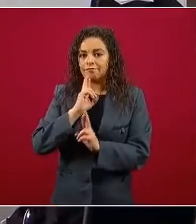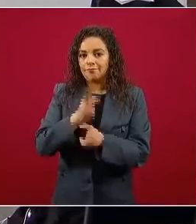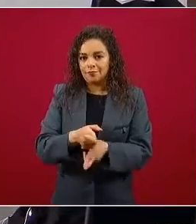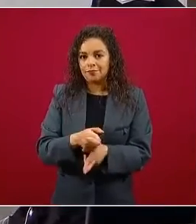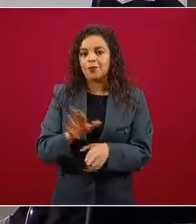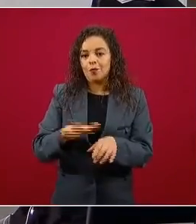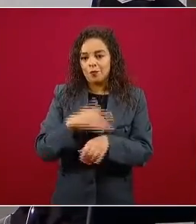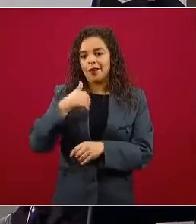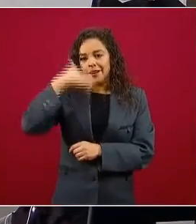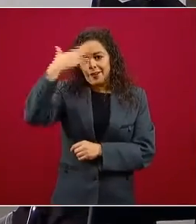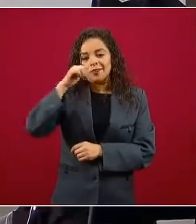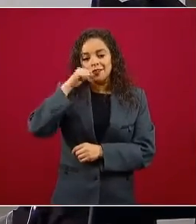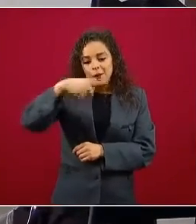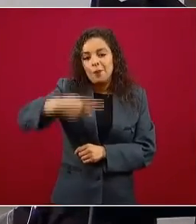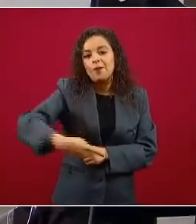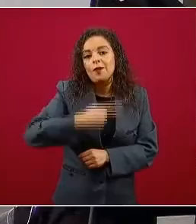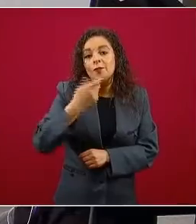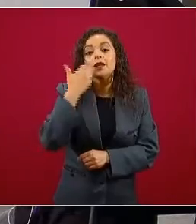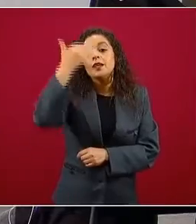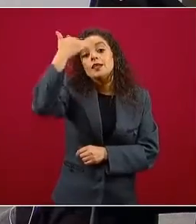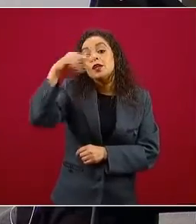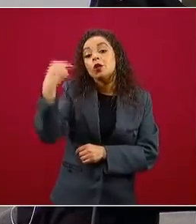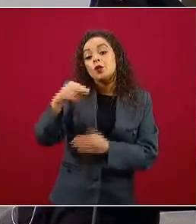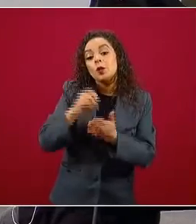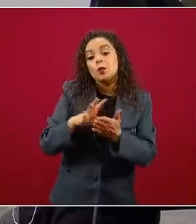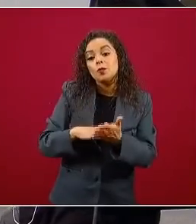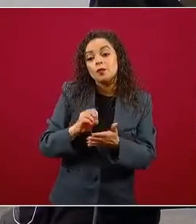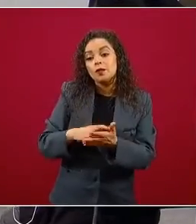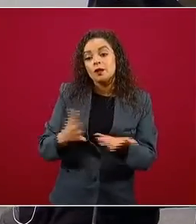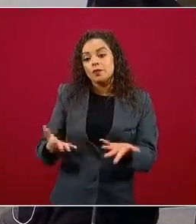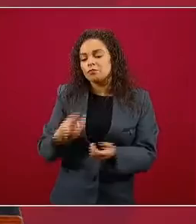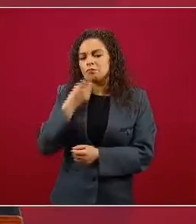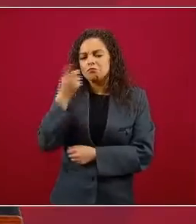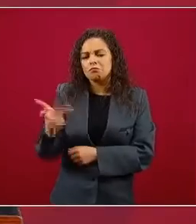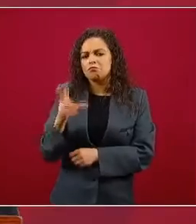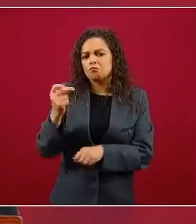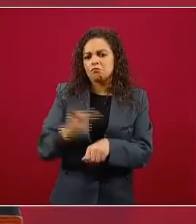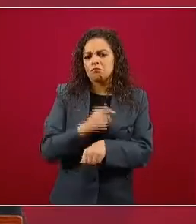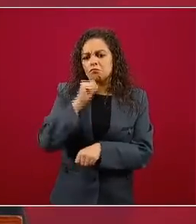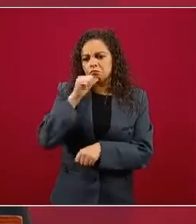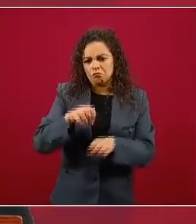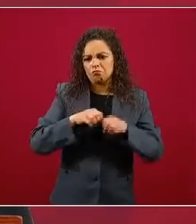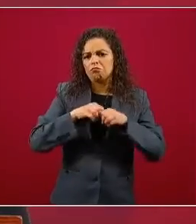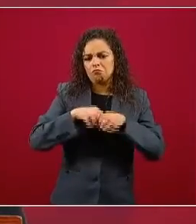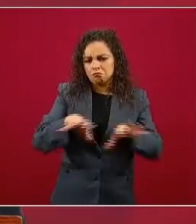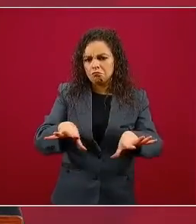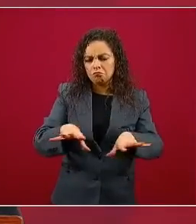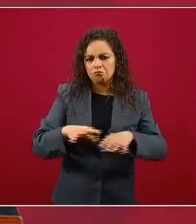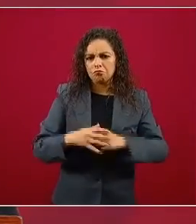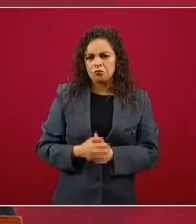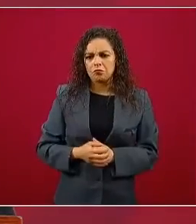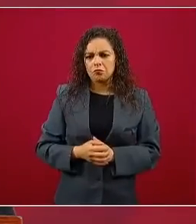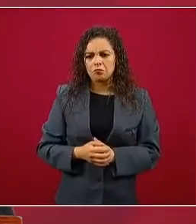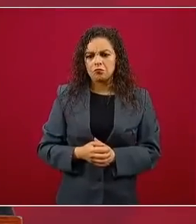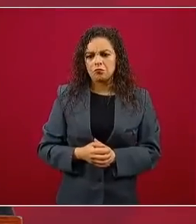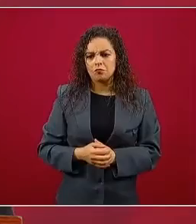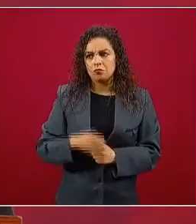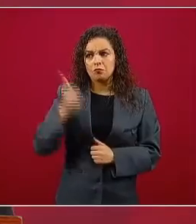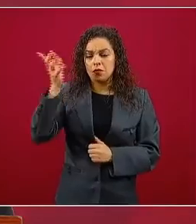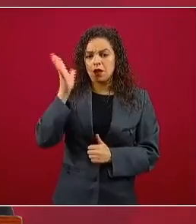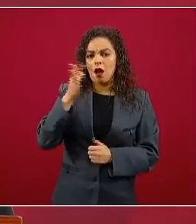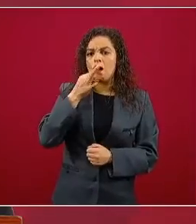preguntar. Entonces dijeron que no, que era un asunto público. Ellos